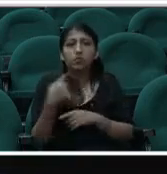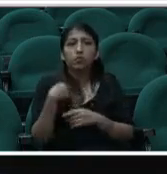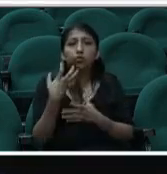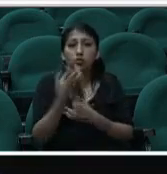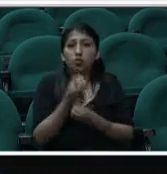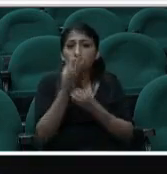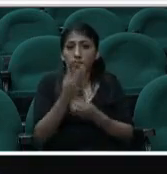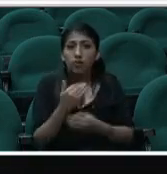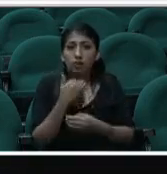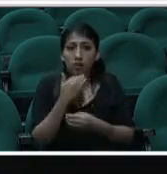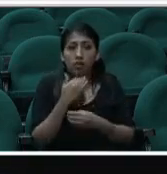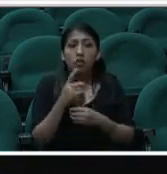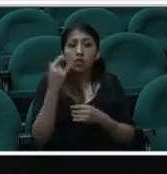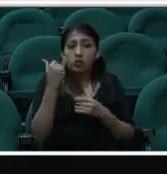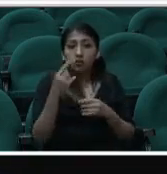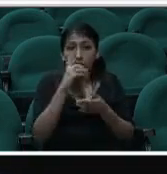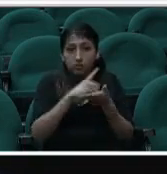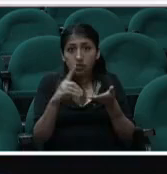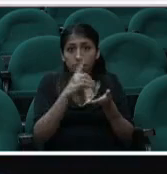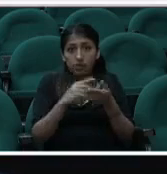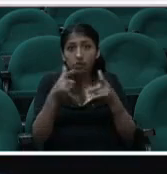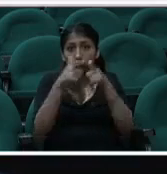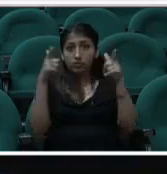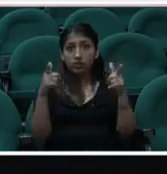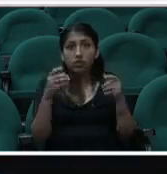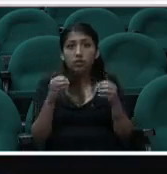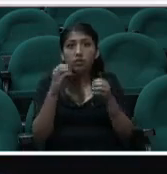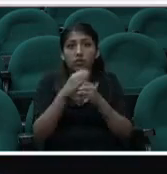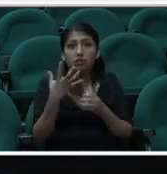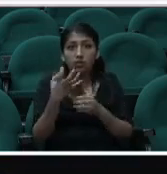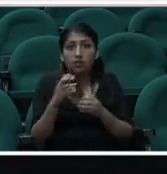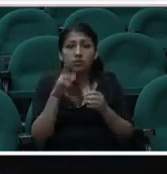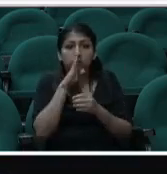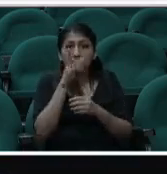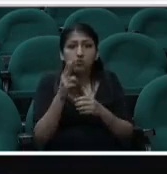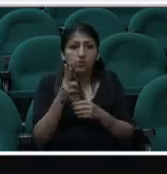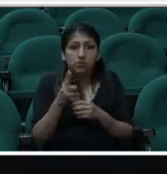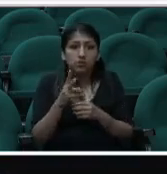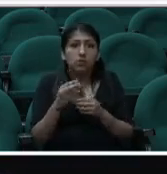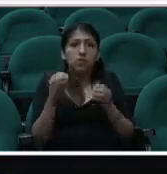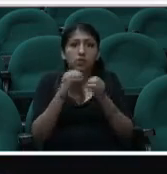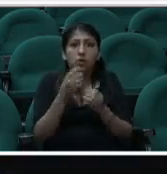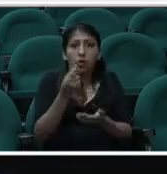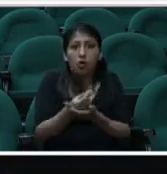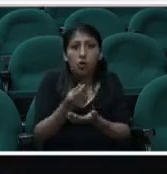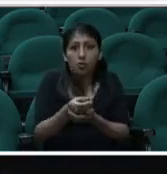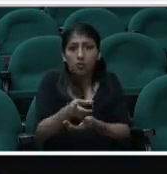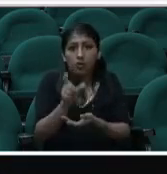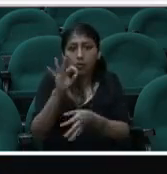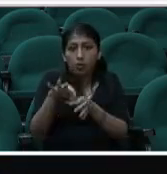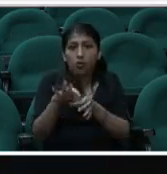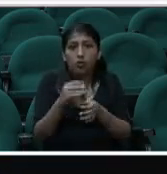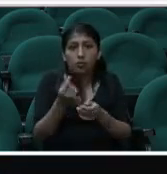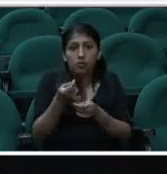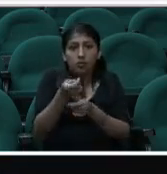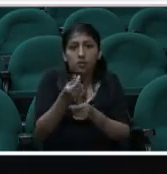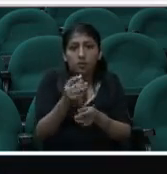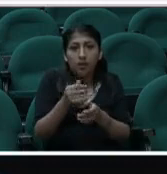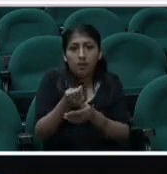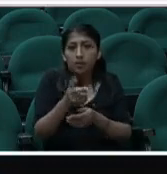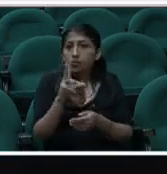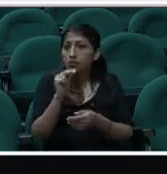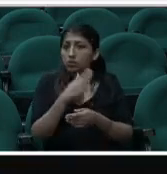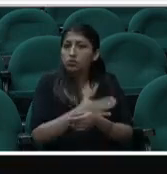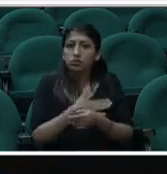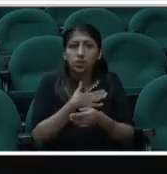yo les quiero contar algo esta semana las grandes maquinarias políticas van a intentar hacer lo que hacen siempre intentar comprar tu voto intentar ponerle un precio tu voto